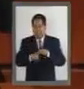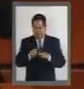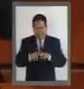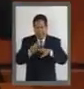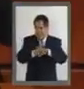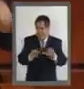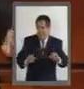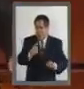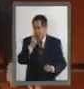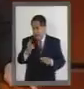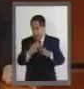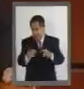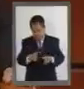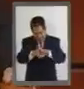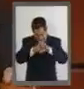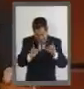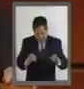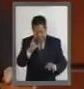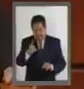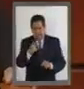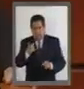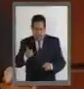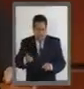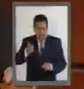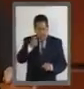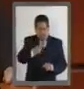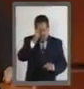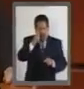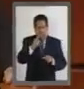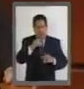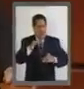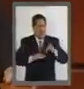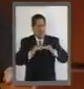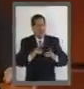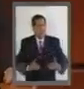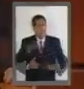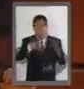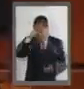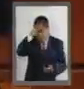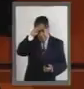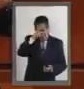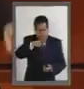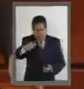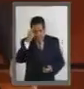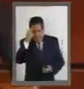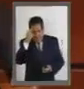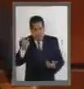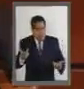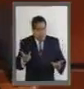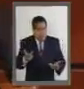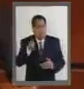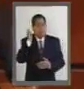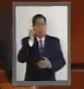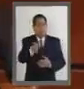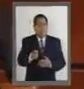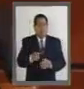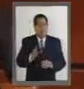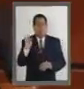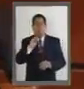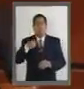del erario mexicano involucrado en pagar dicho muro. ¿Qué significa la